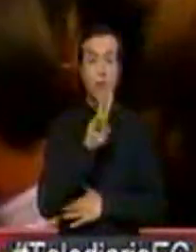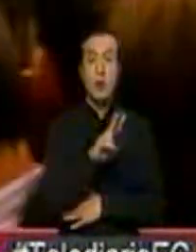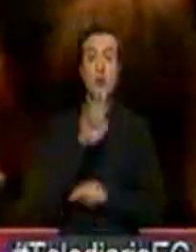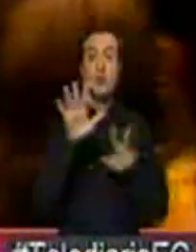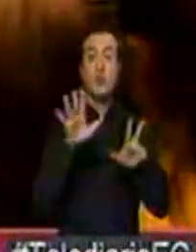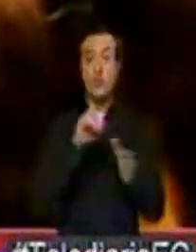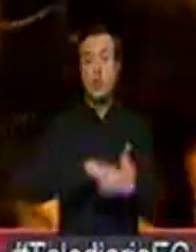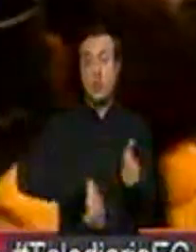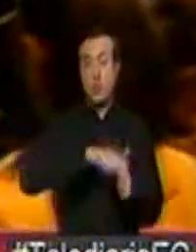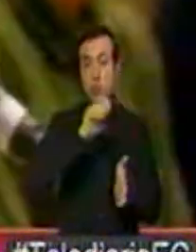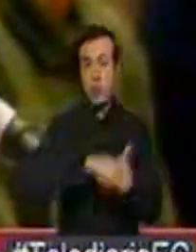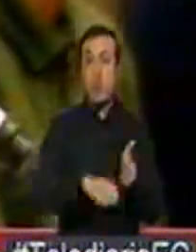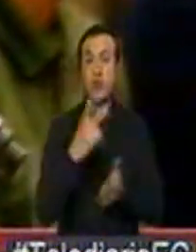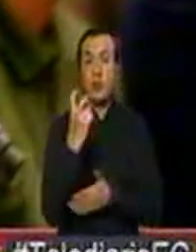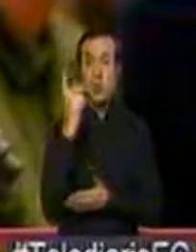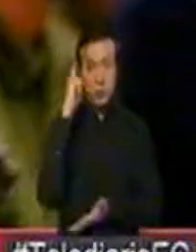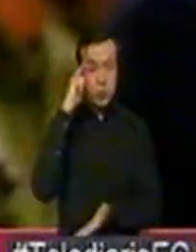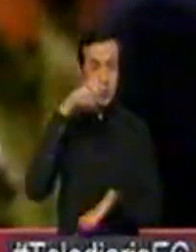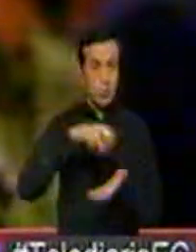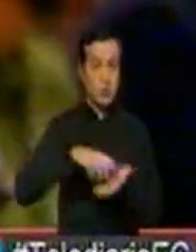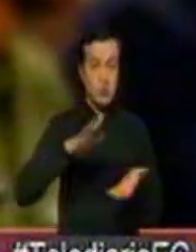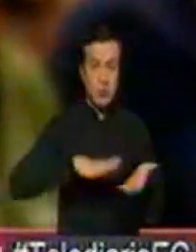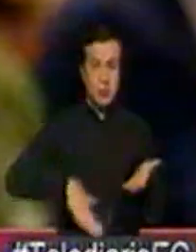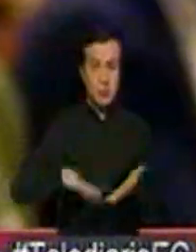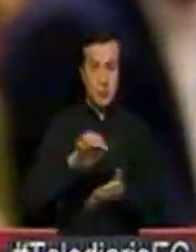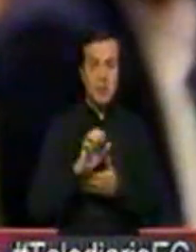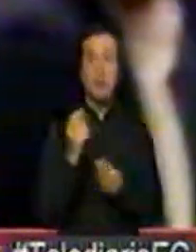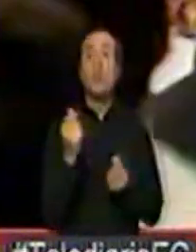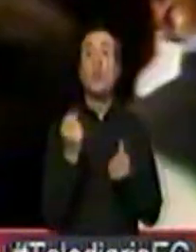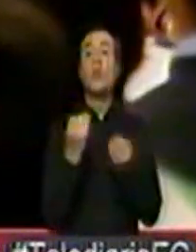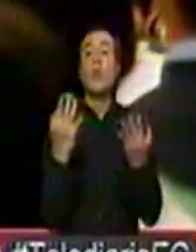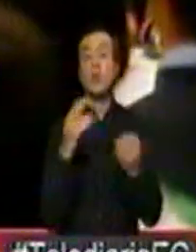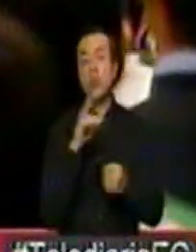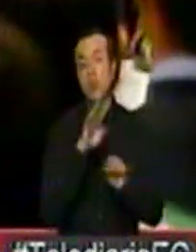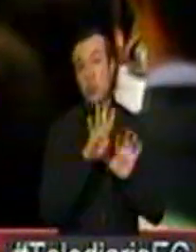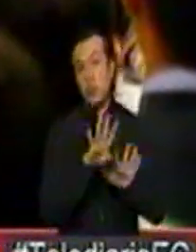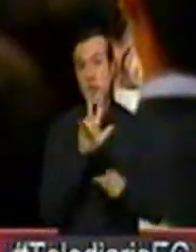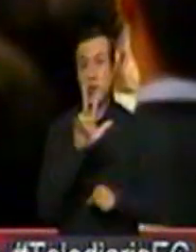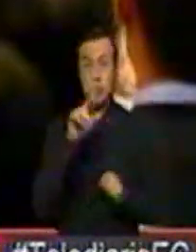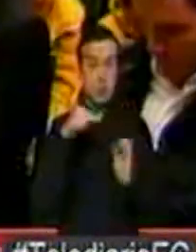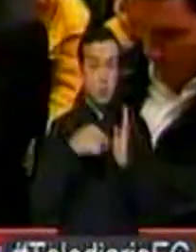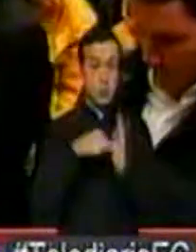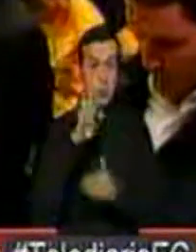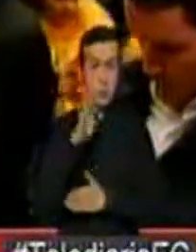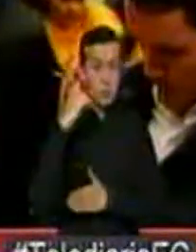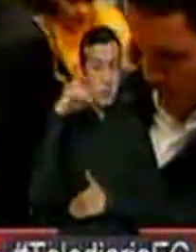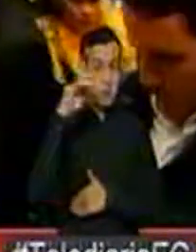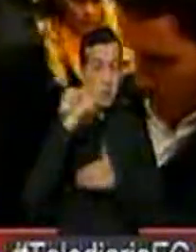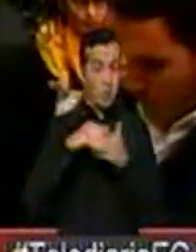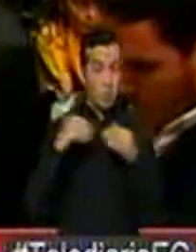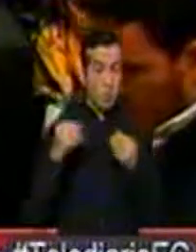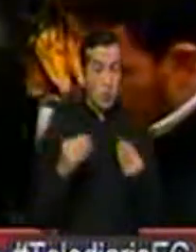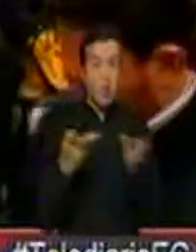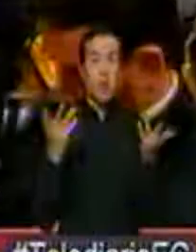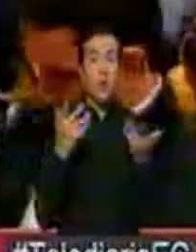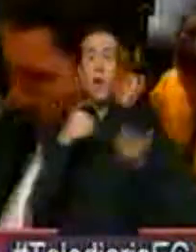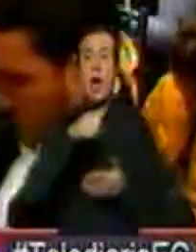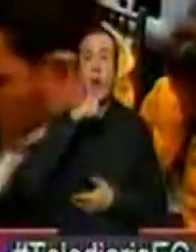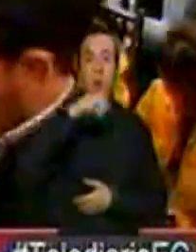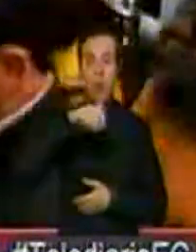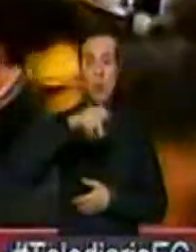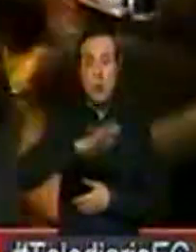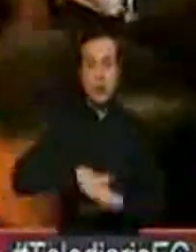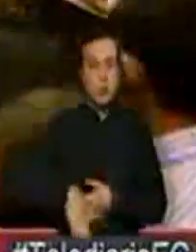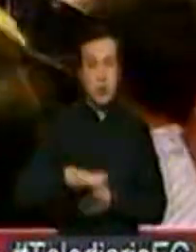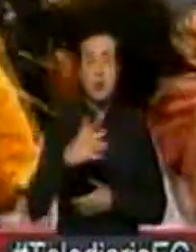de financiamiento con 12 gobiernos provinciales del país, por un monto de 93.4 millones de dólares, dinero que será destinado para dotación de agua